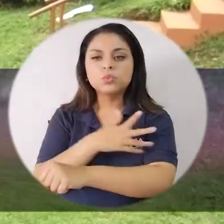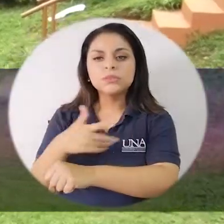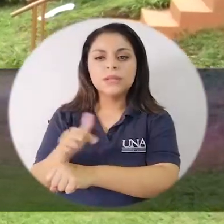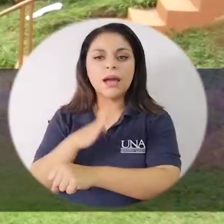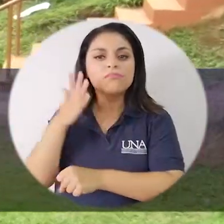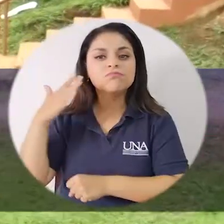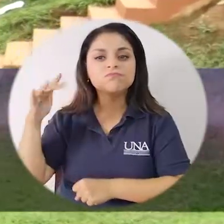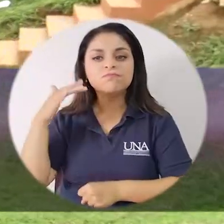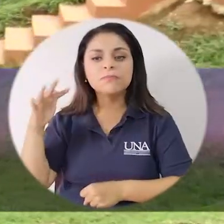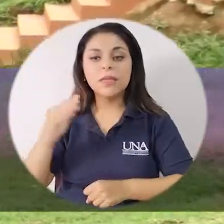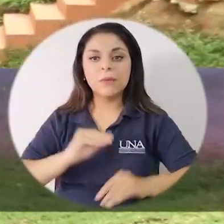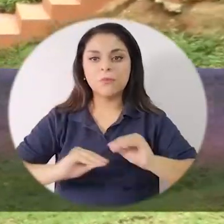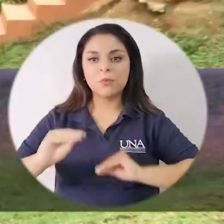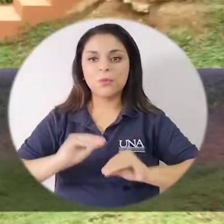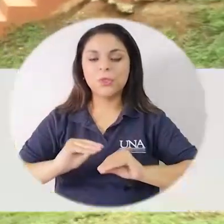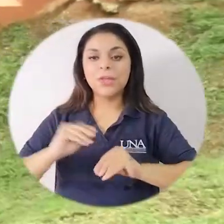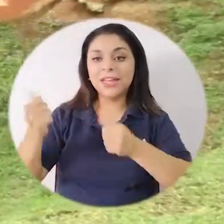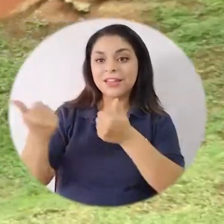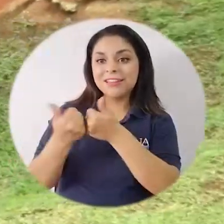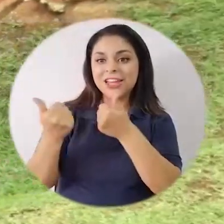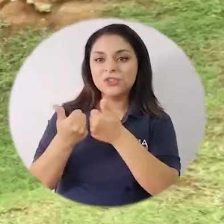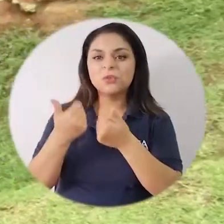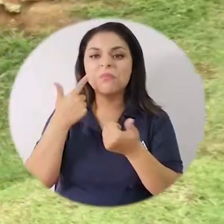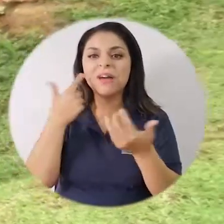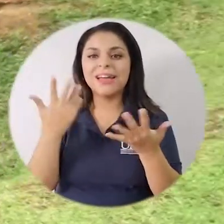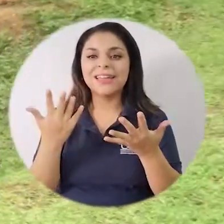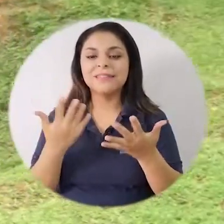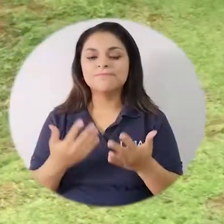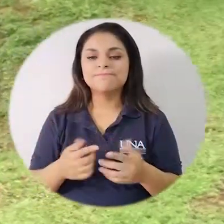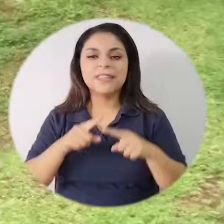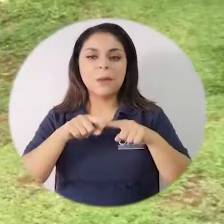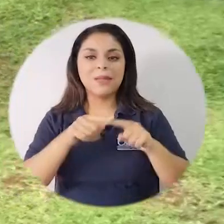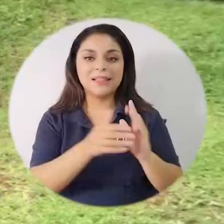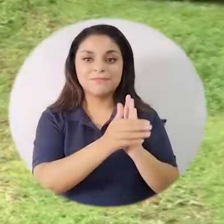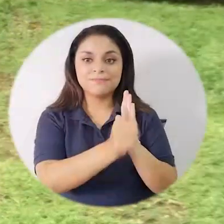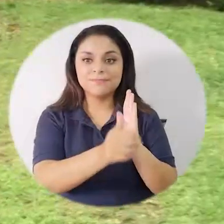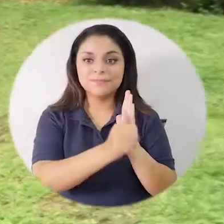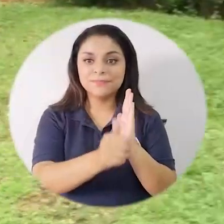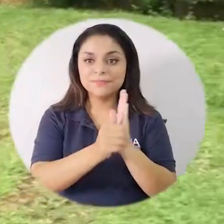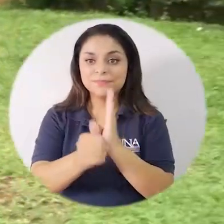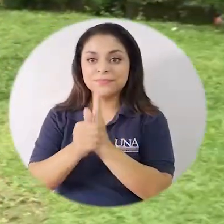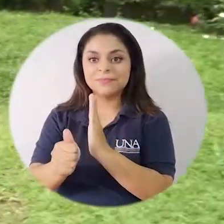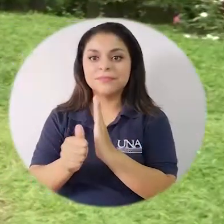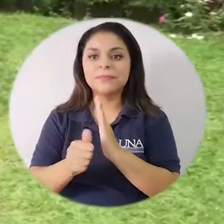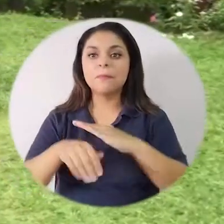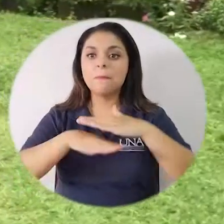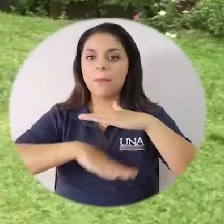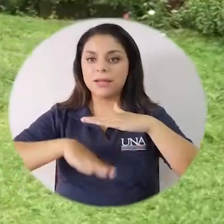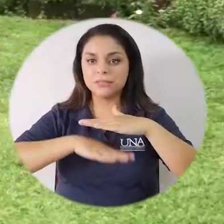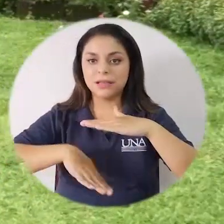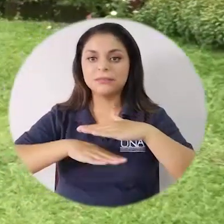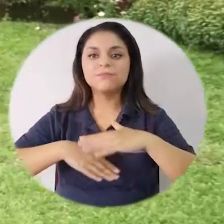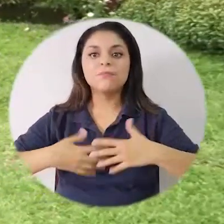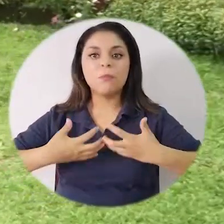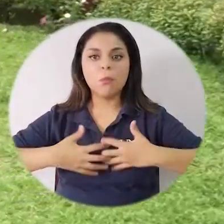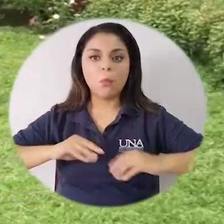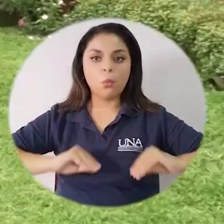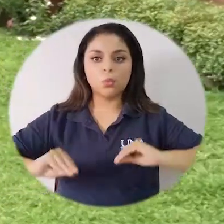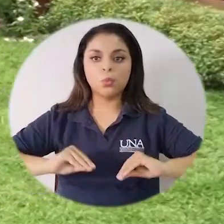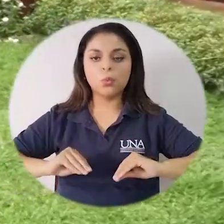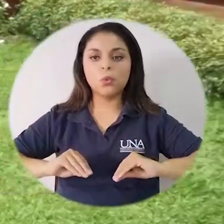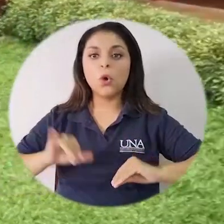movimiento. Esto con el fin de que estos retos se basaran en las destrezas básicas motoras que comentó el compañero Emanuel, lo cual